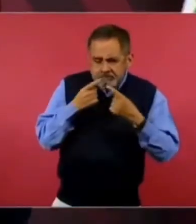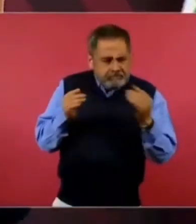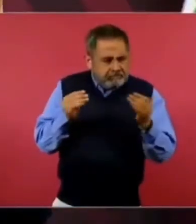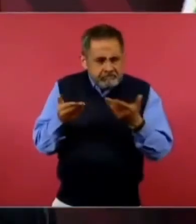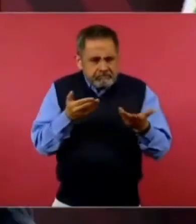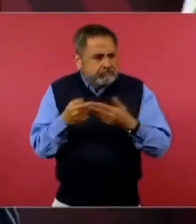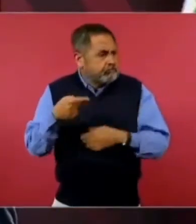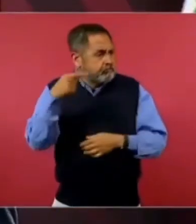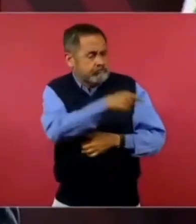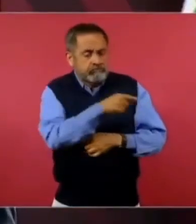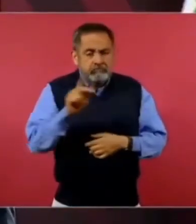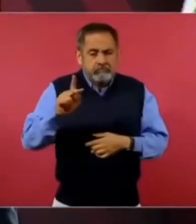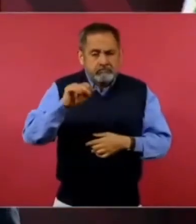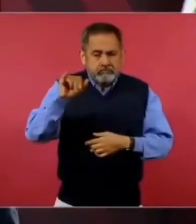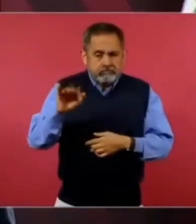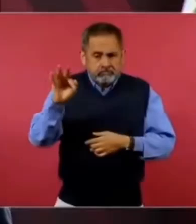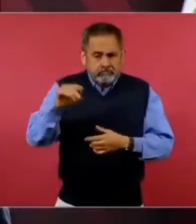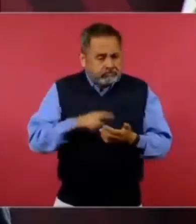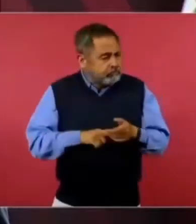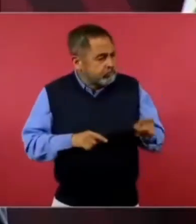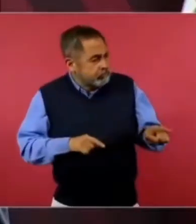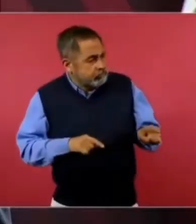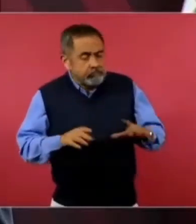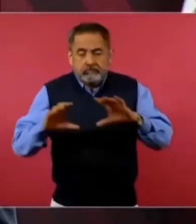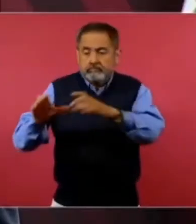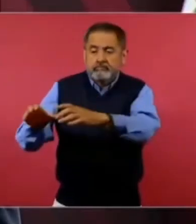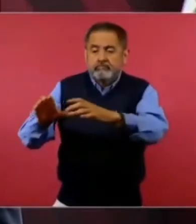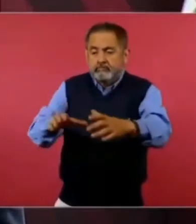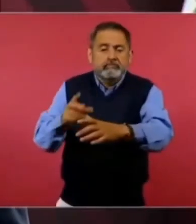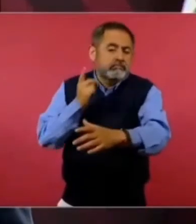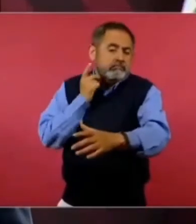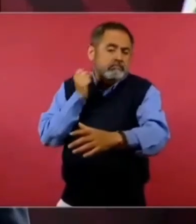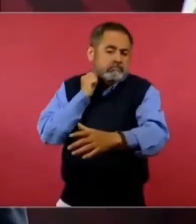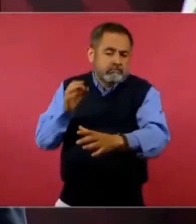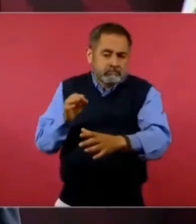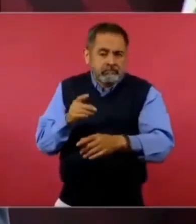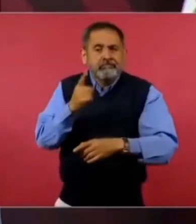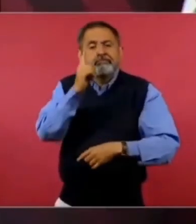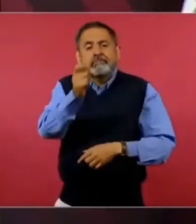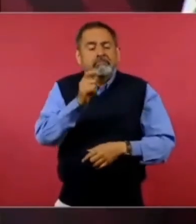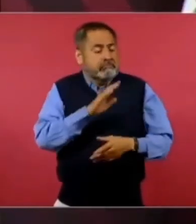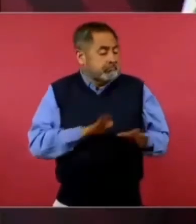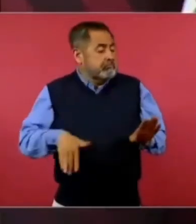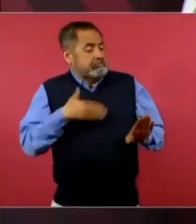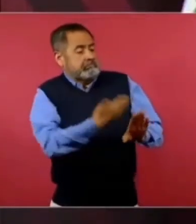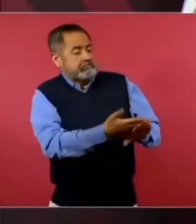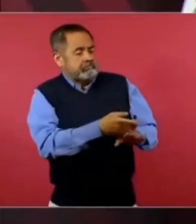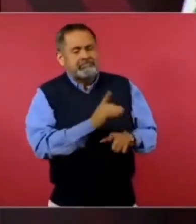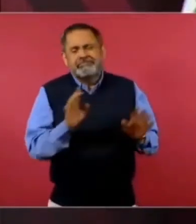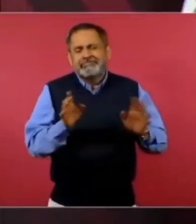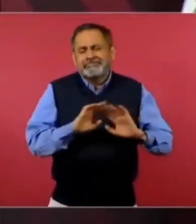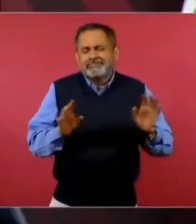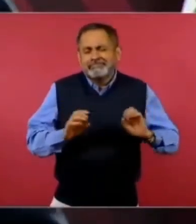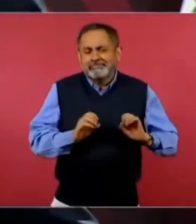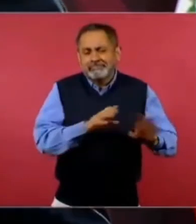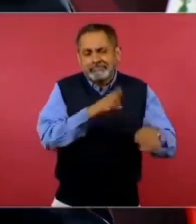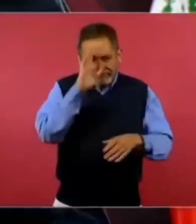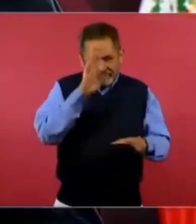en el poder legislativo. Y no es una cosa en contra de la señora